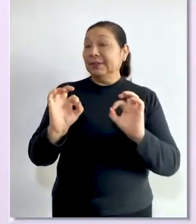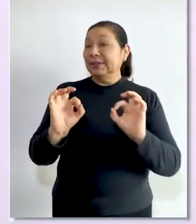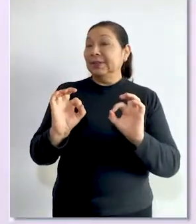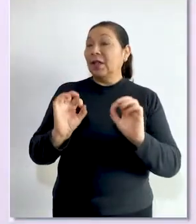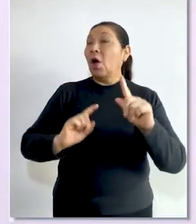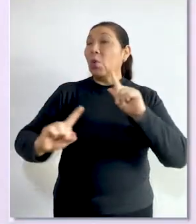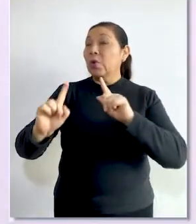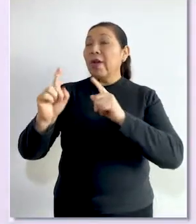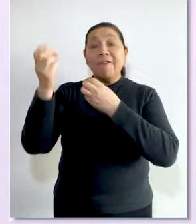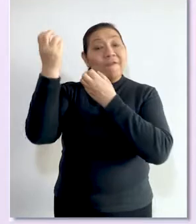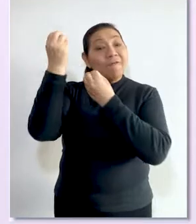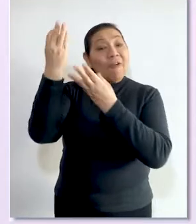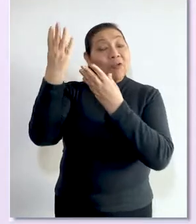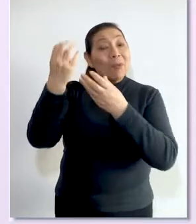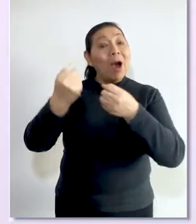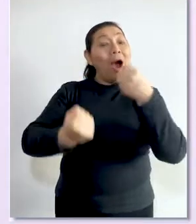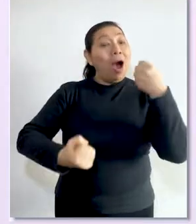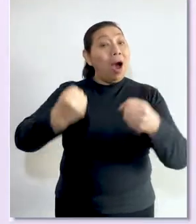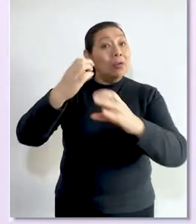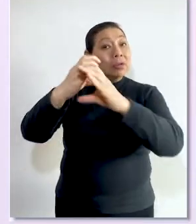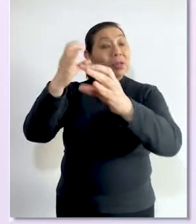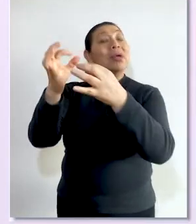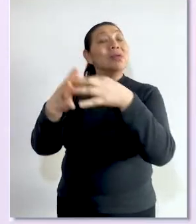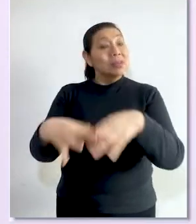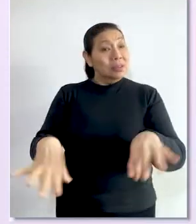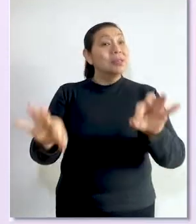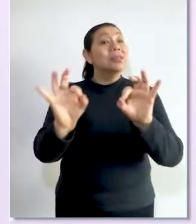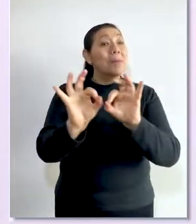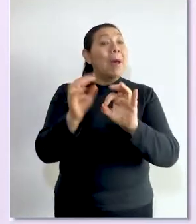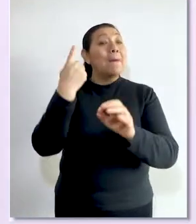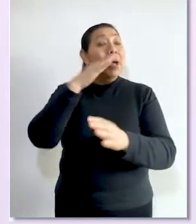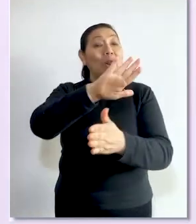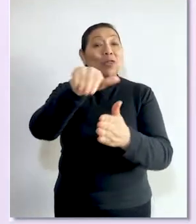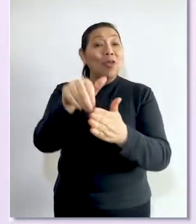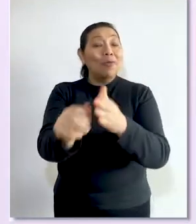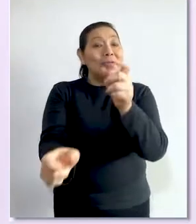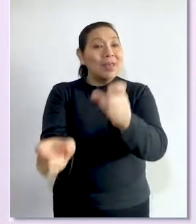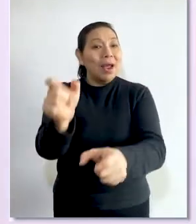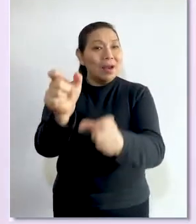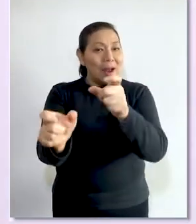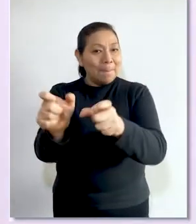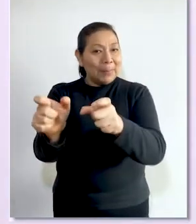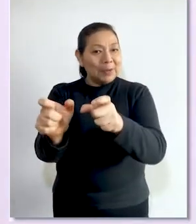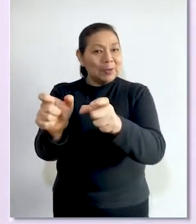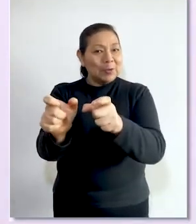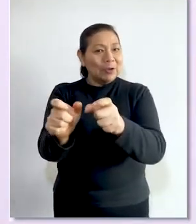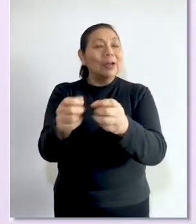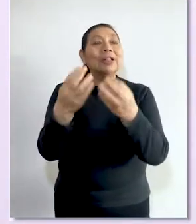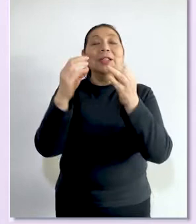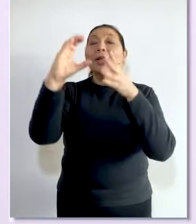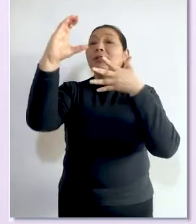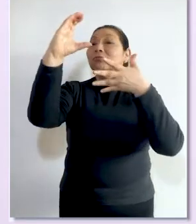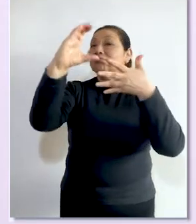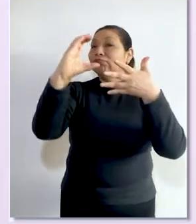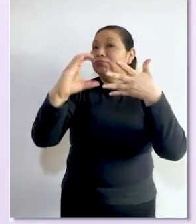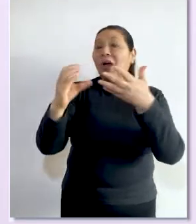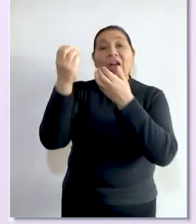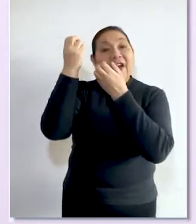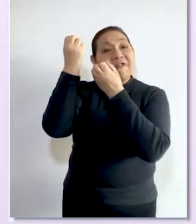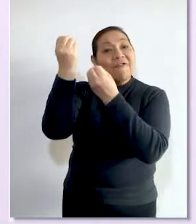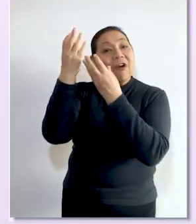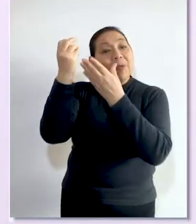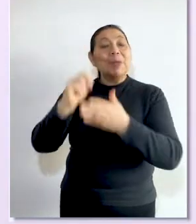cierta información de una empresa de transportes es importante para la ciudadanía por ello adquiere características de